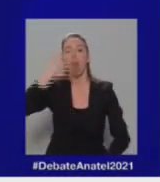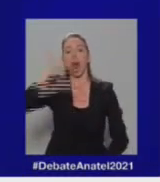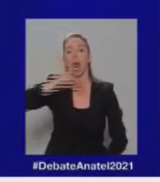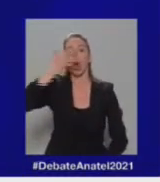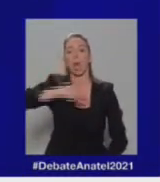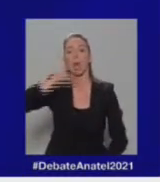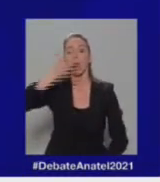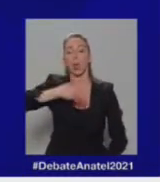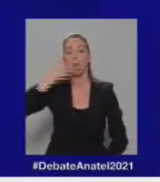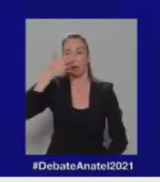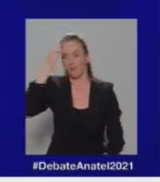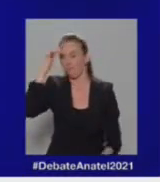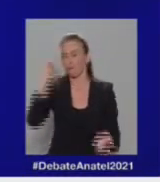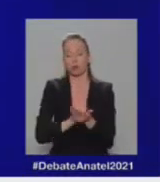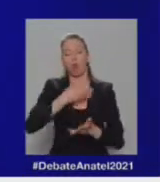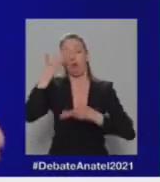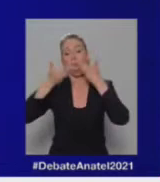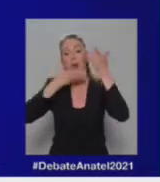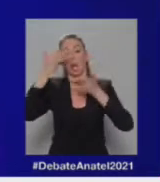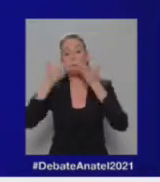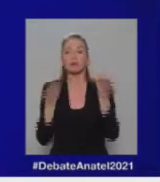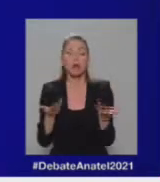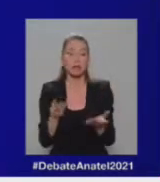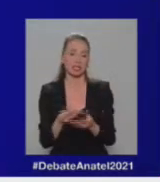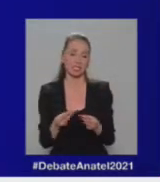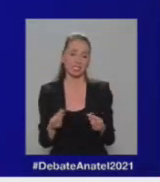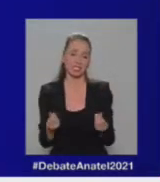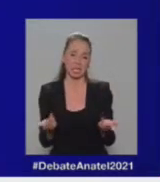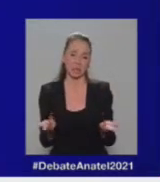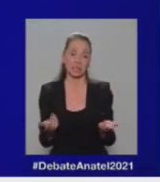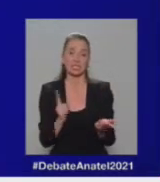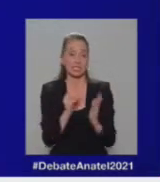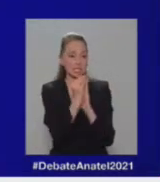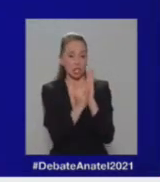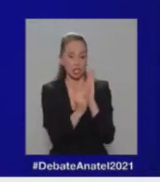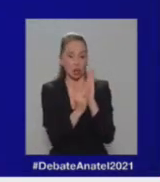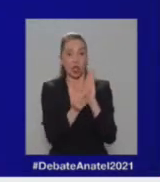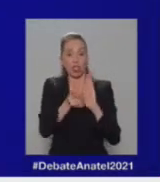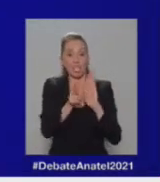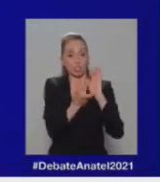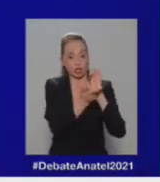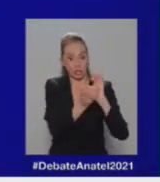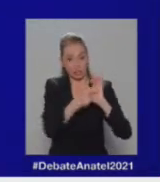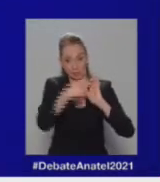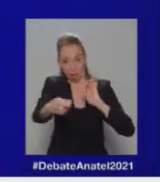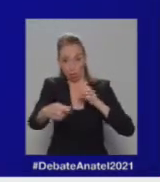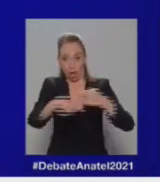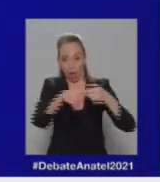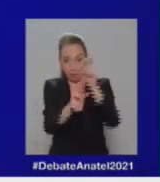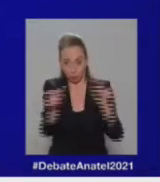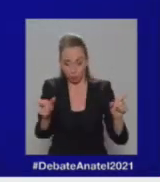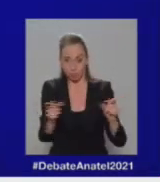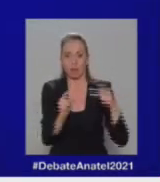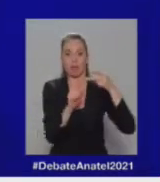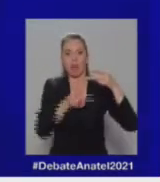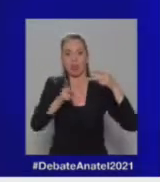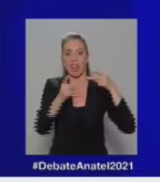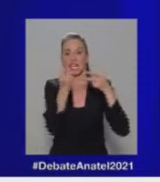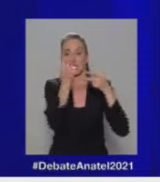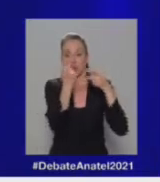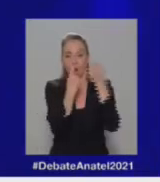Partido Unión Patriótica, y Marco Enrique Sominami, del Partido Progresista, expresaron sus ideas y